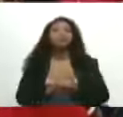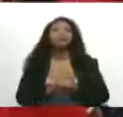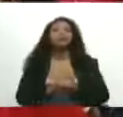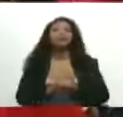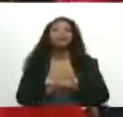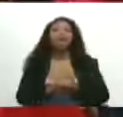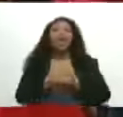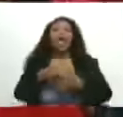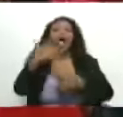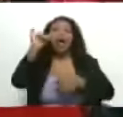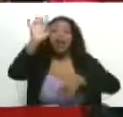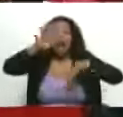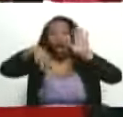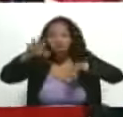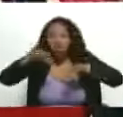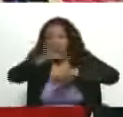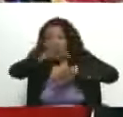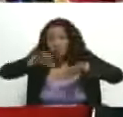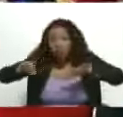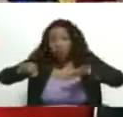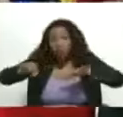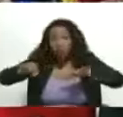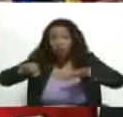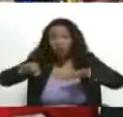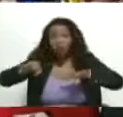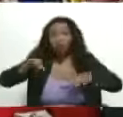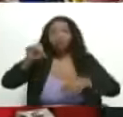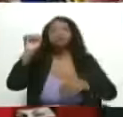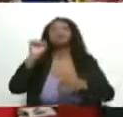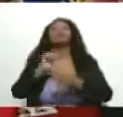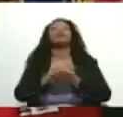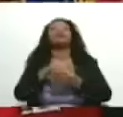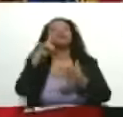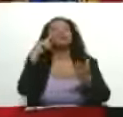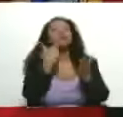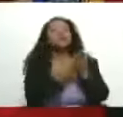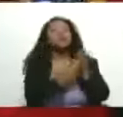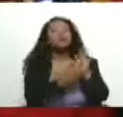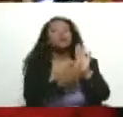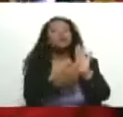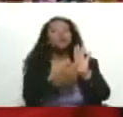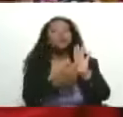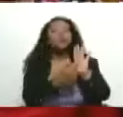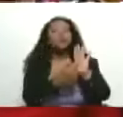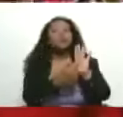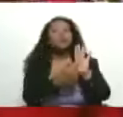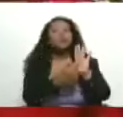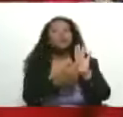Están los 14 municipios. Vamos a ver. Bejuma.